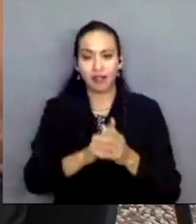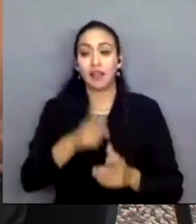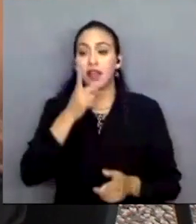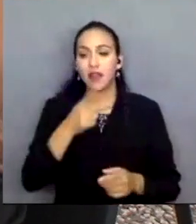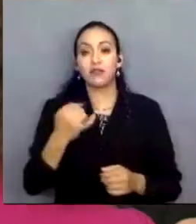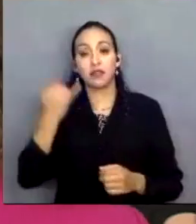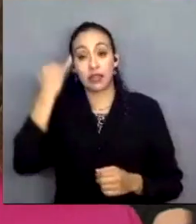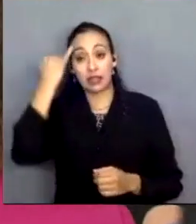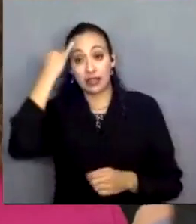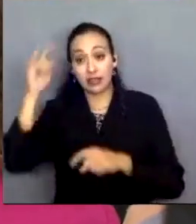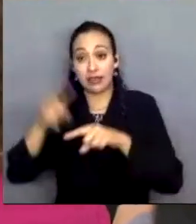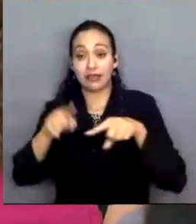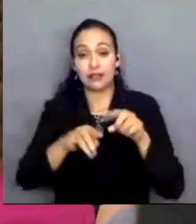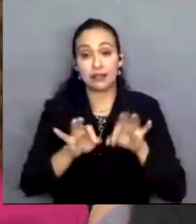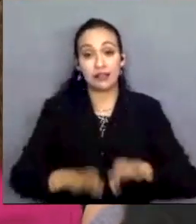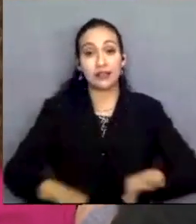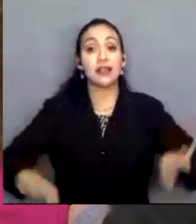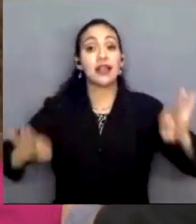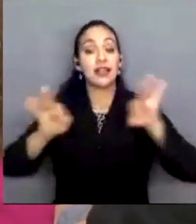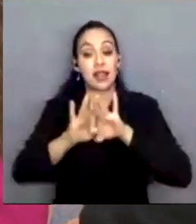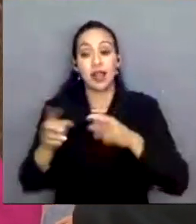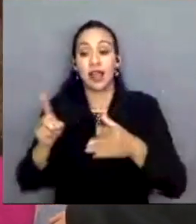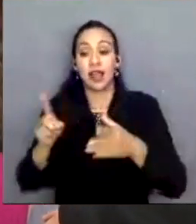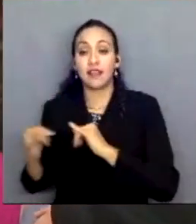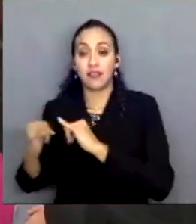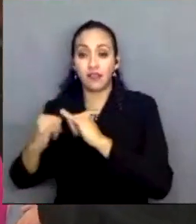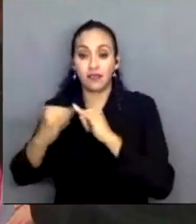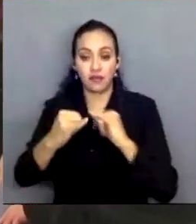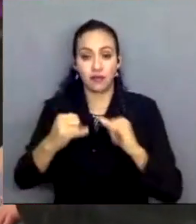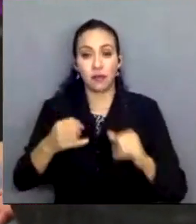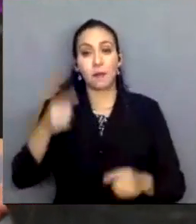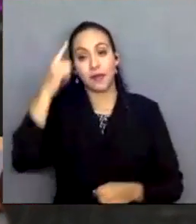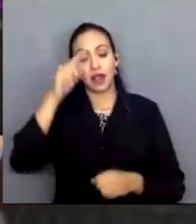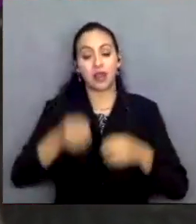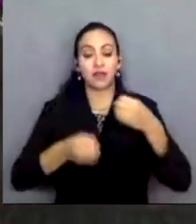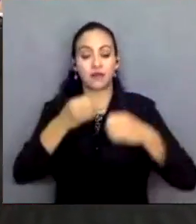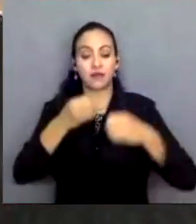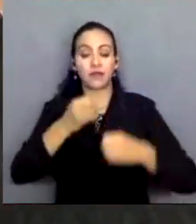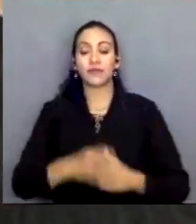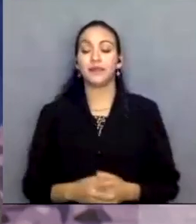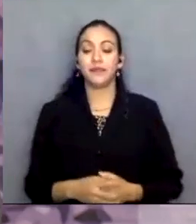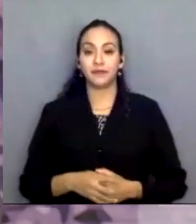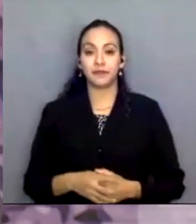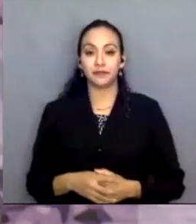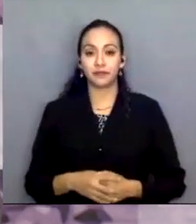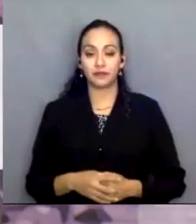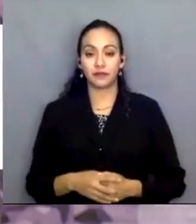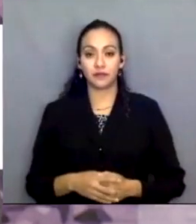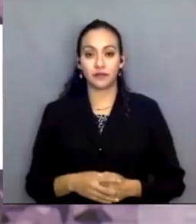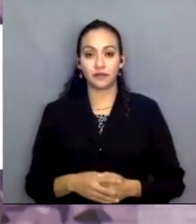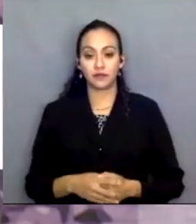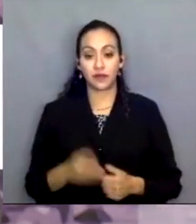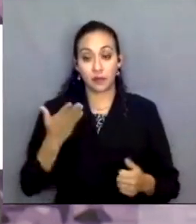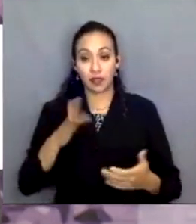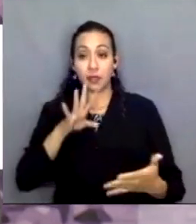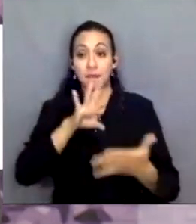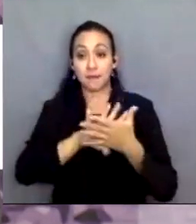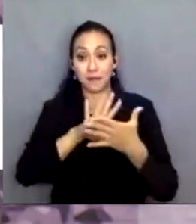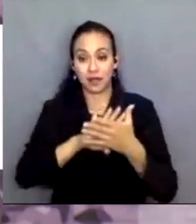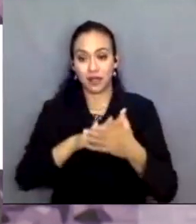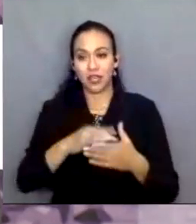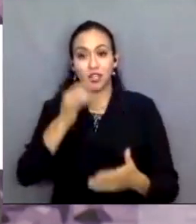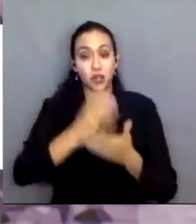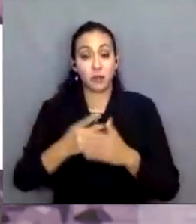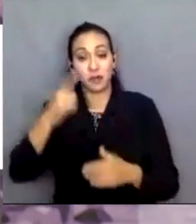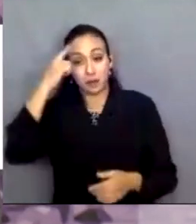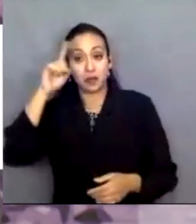necesidad de eliminar estereotipos de género en las diversas materias de la impartición de justicia. Que me decían, es que la materia penal no es